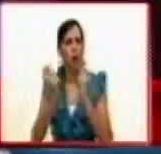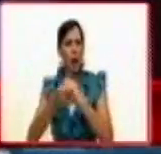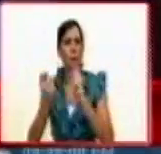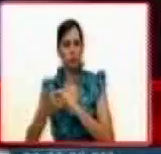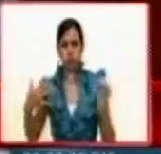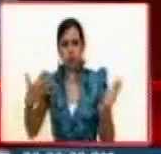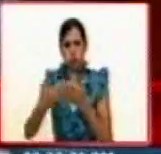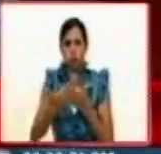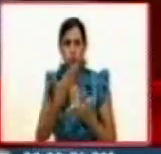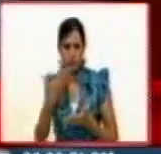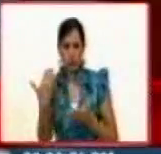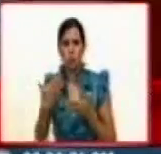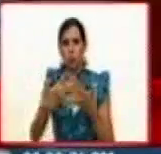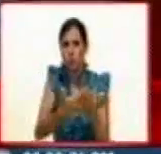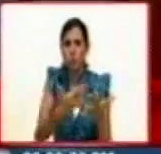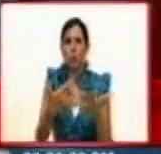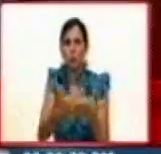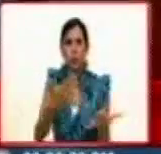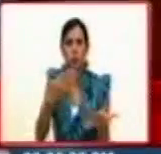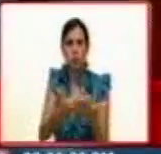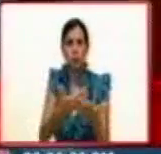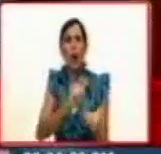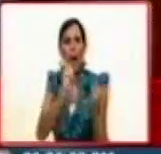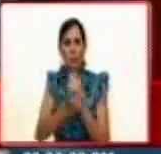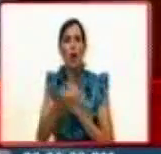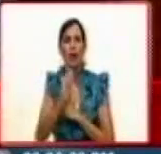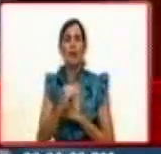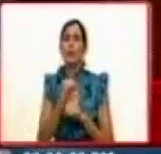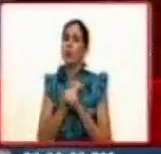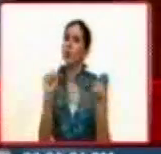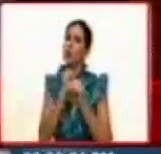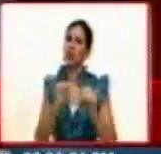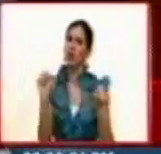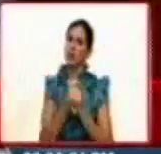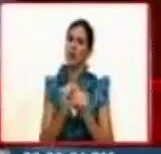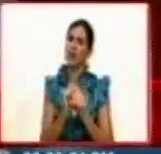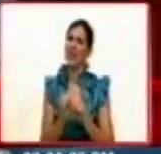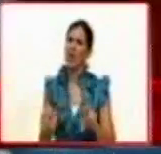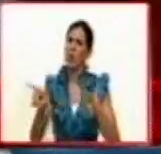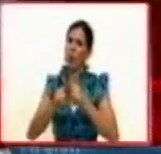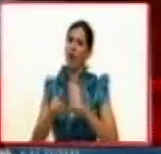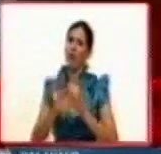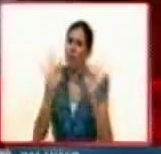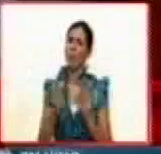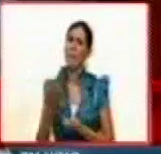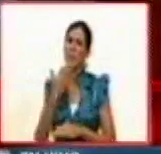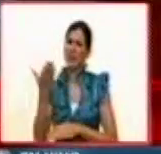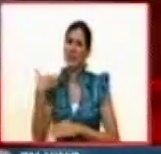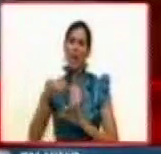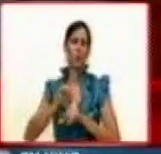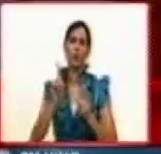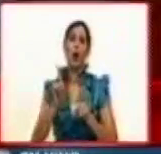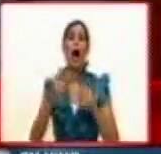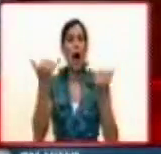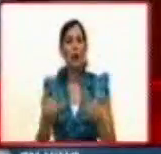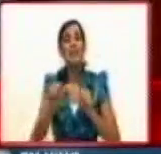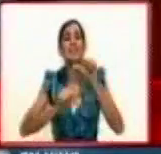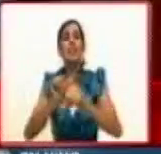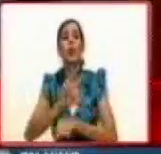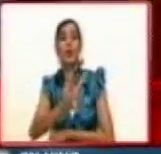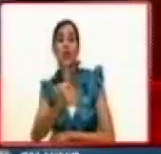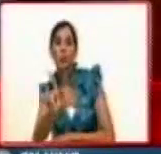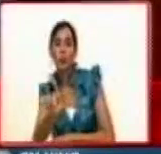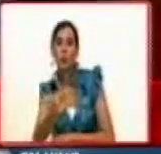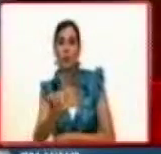últimos años que hacen imposible sostener las políticas del pasado. En este siglo XXI,